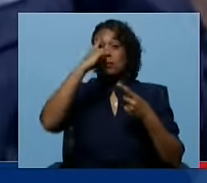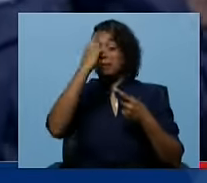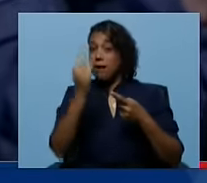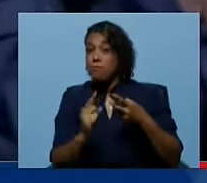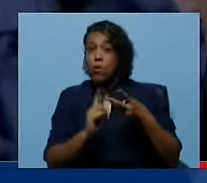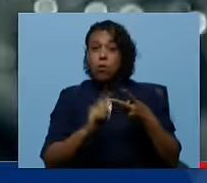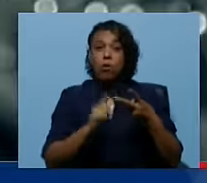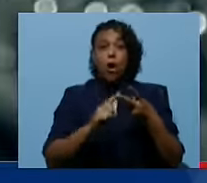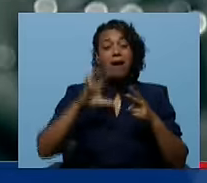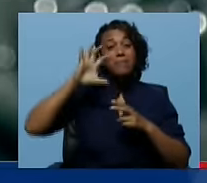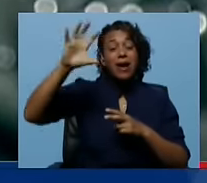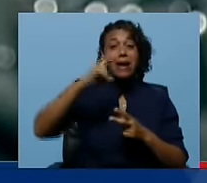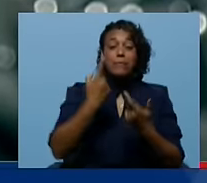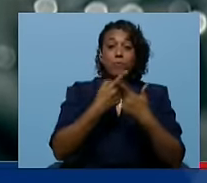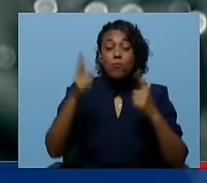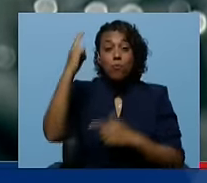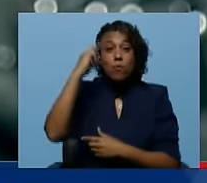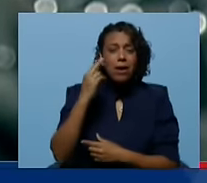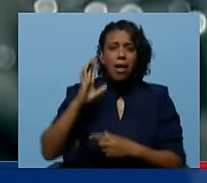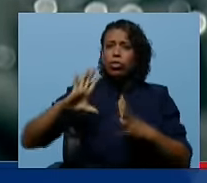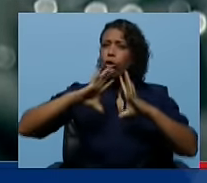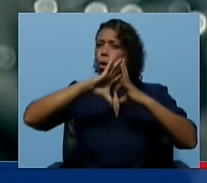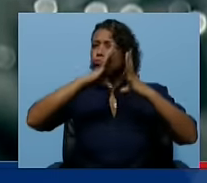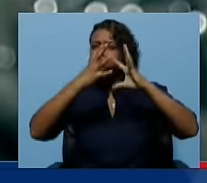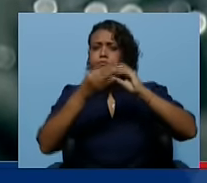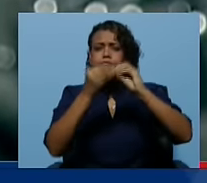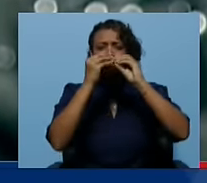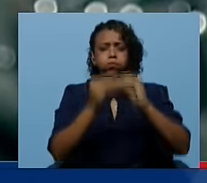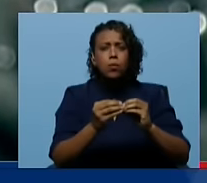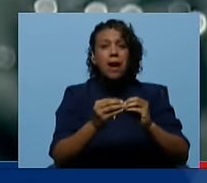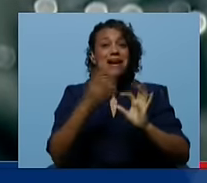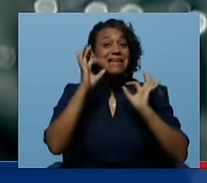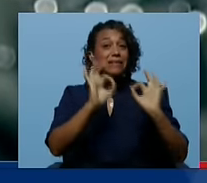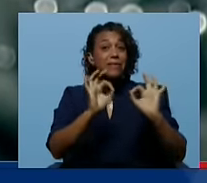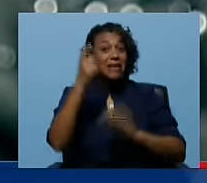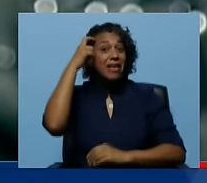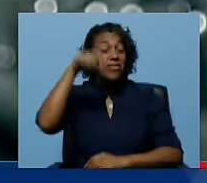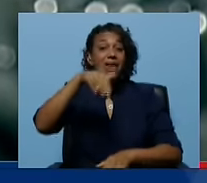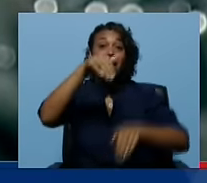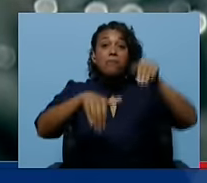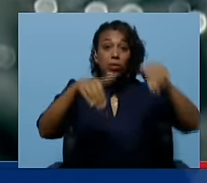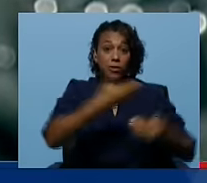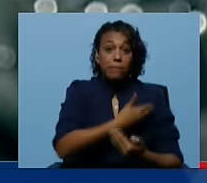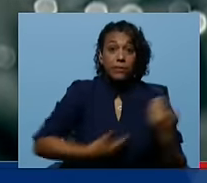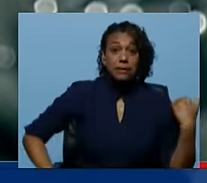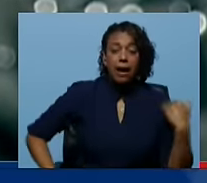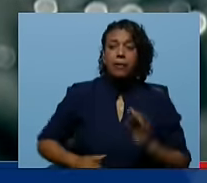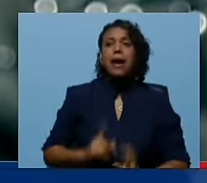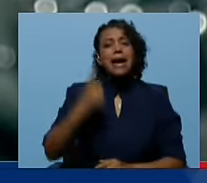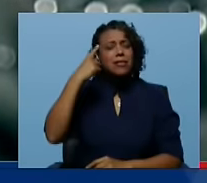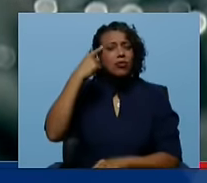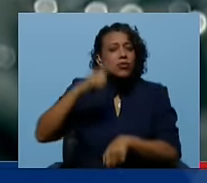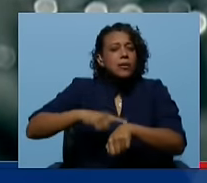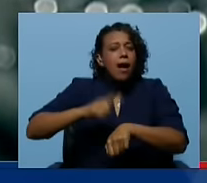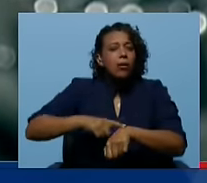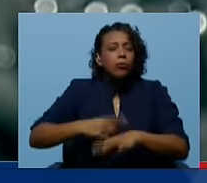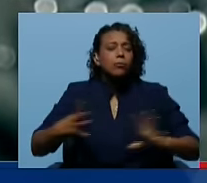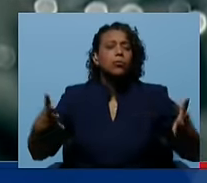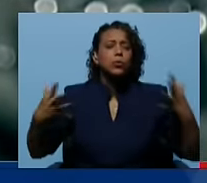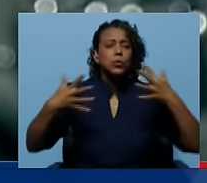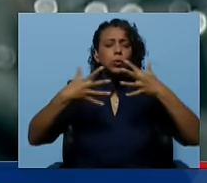el plan República, todos unidos. Y en estos momentos podemos decir que estamos realmente